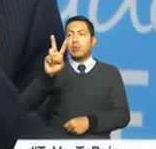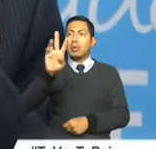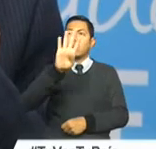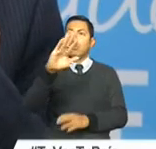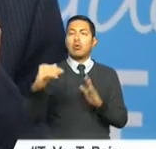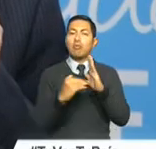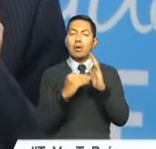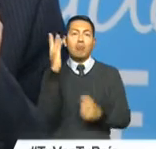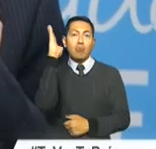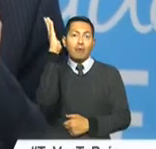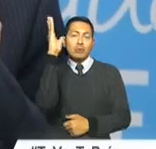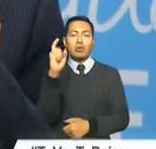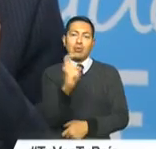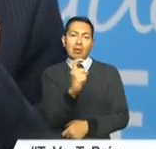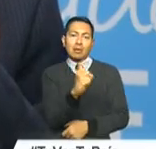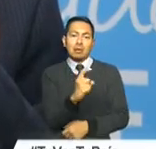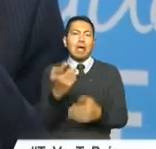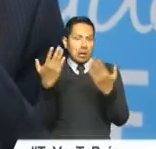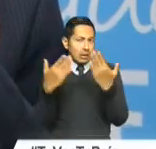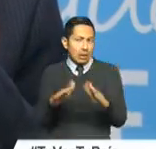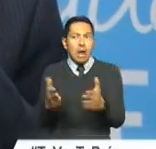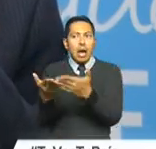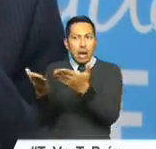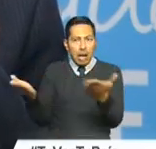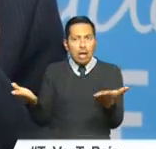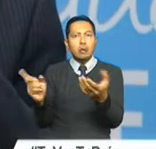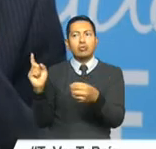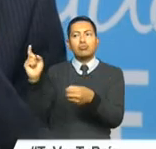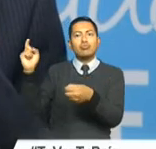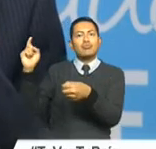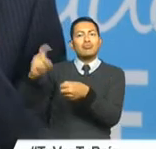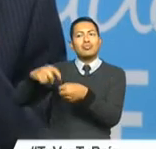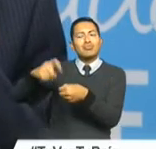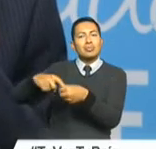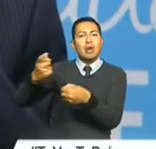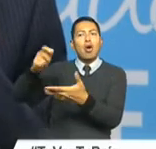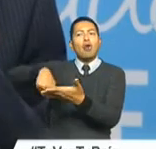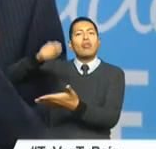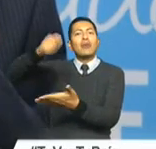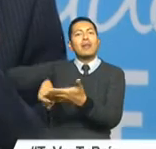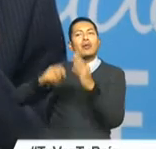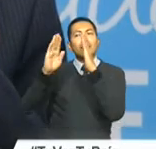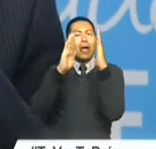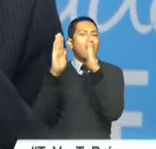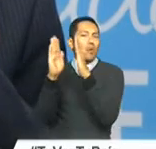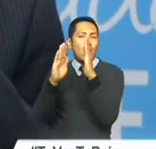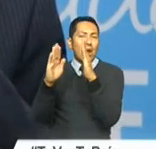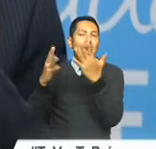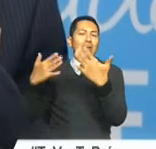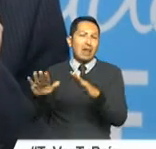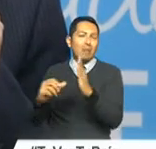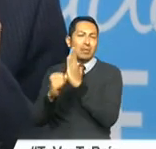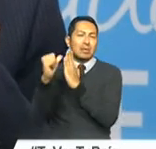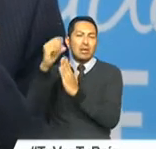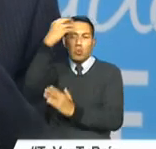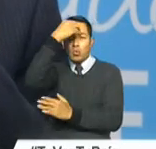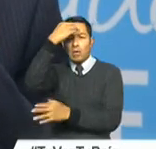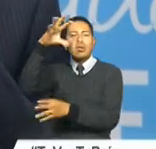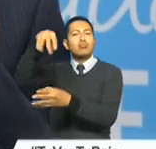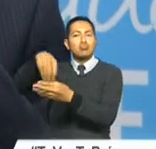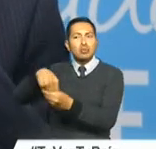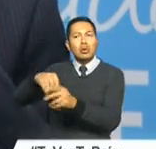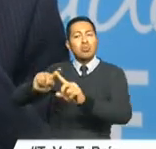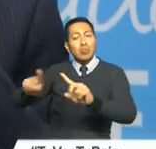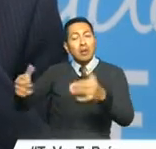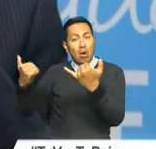docentes que de una u otra forma ya están vinculados con contratos ocasionales al Ministerio de Educación, con la finalidad